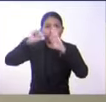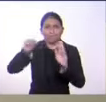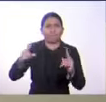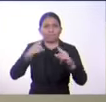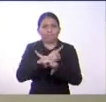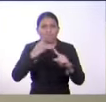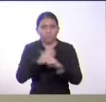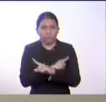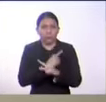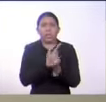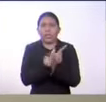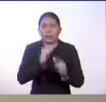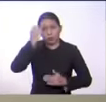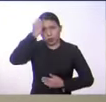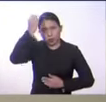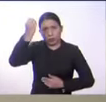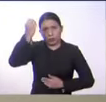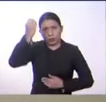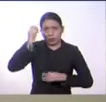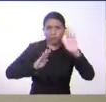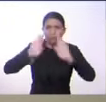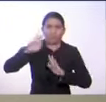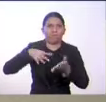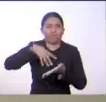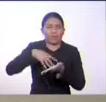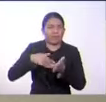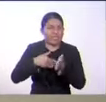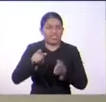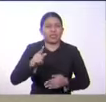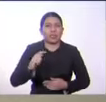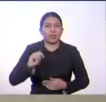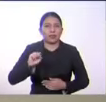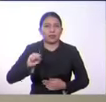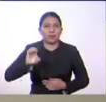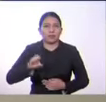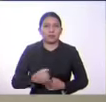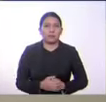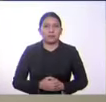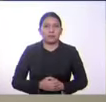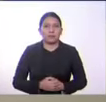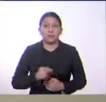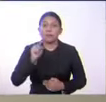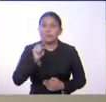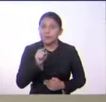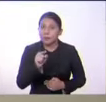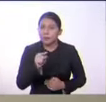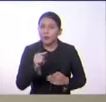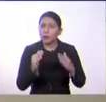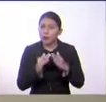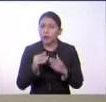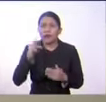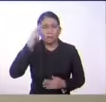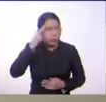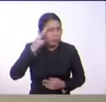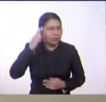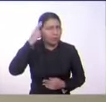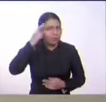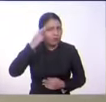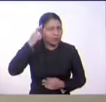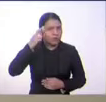la democracia también, empezando por el Tribunal Supremo Electoral. Sí, y de ahí también que podríamos hacer una reflexión que los